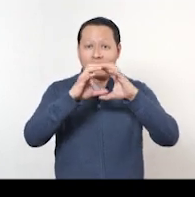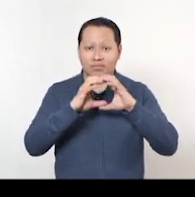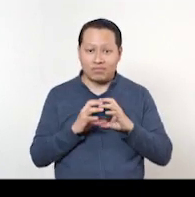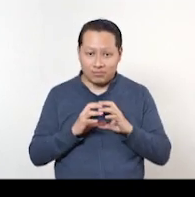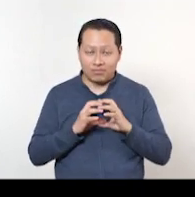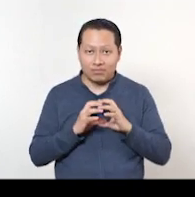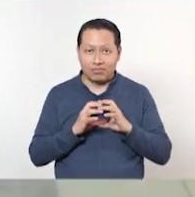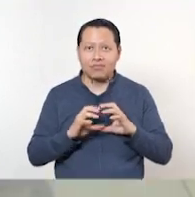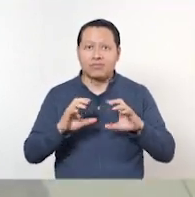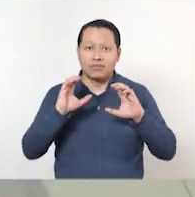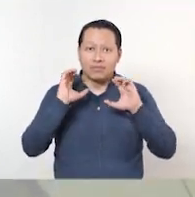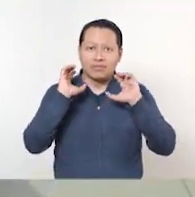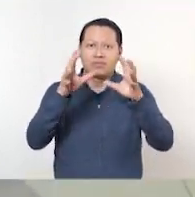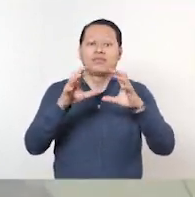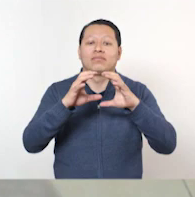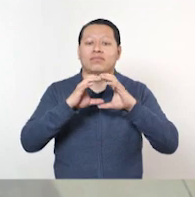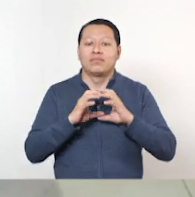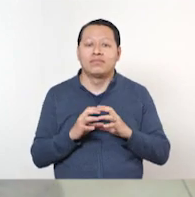Paguilistli.